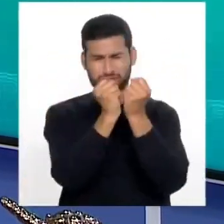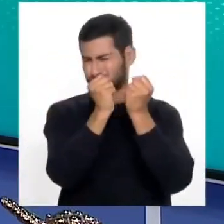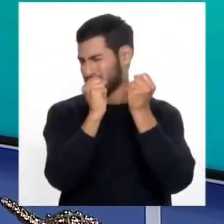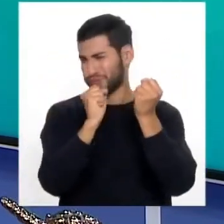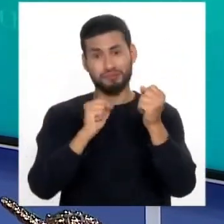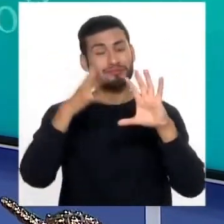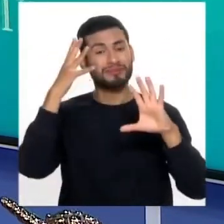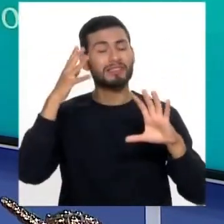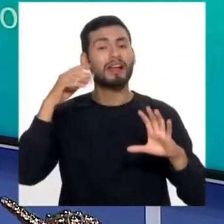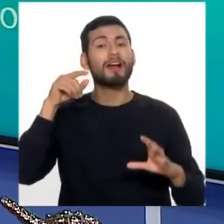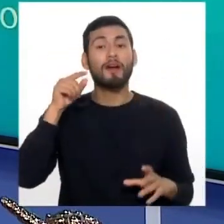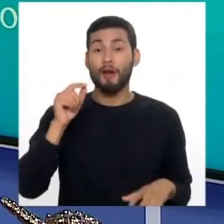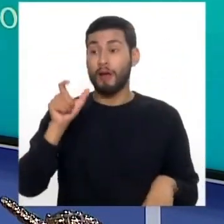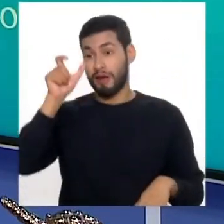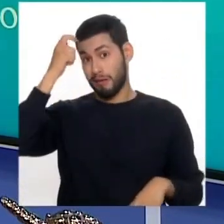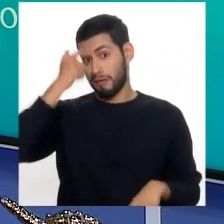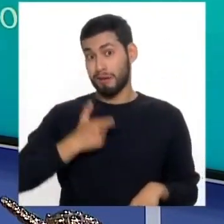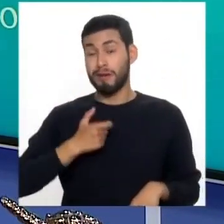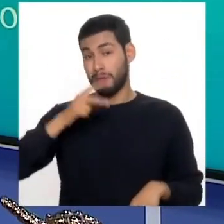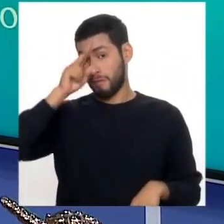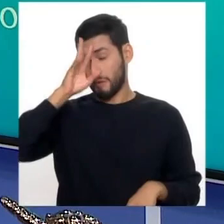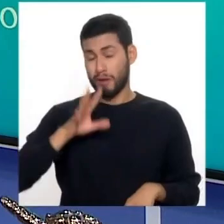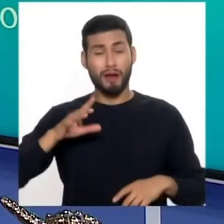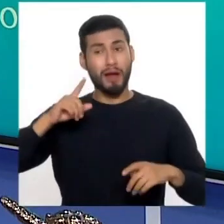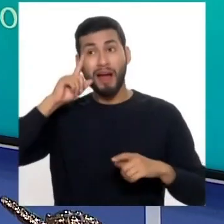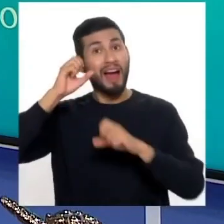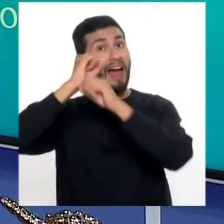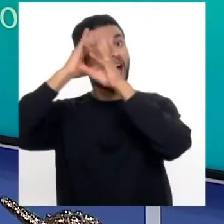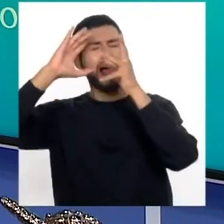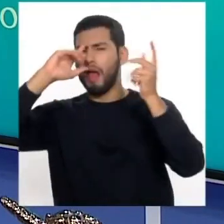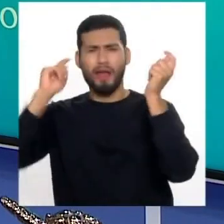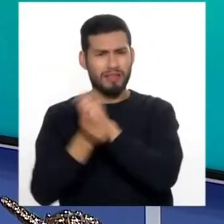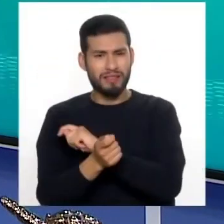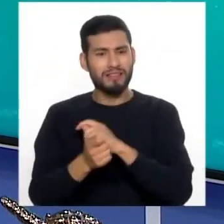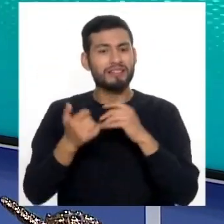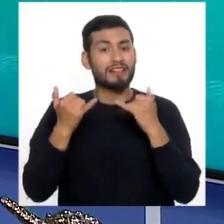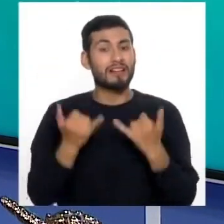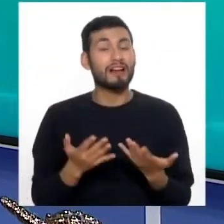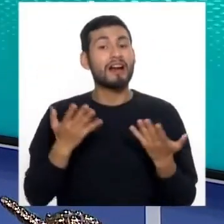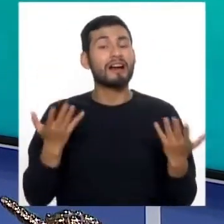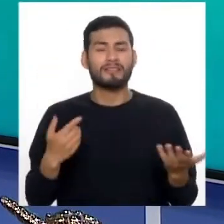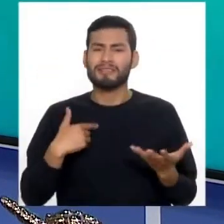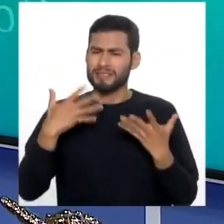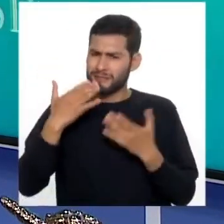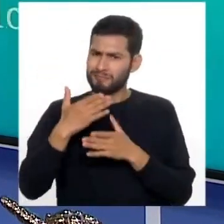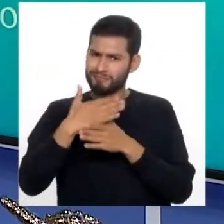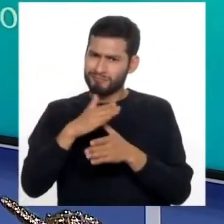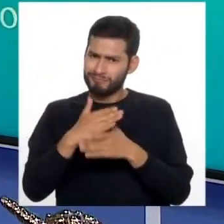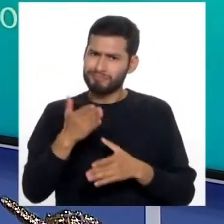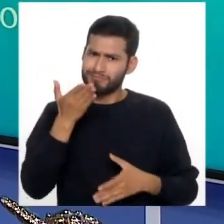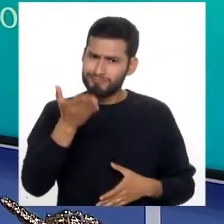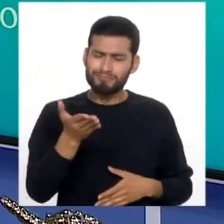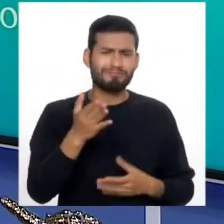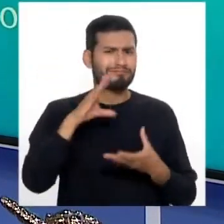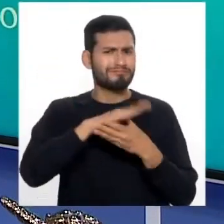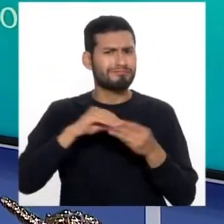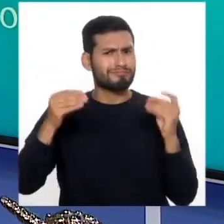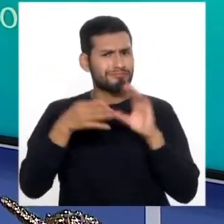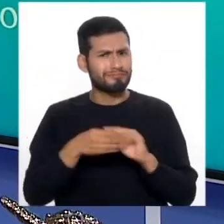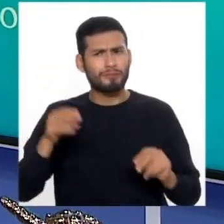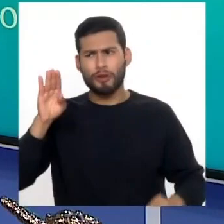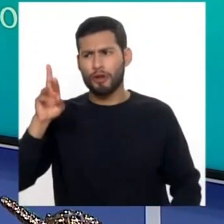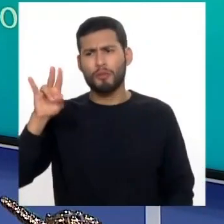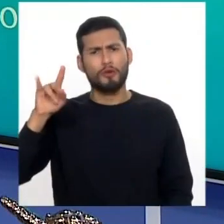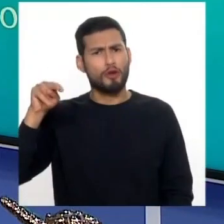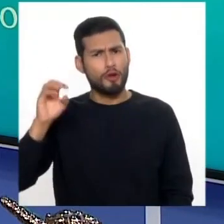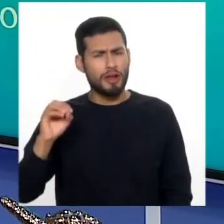los sueños de una persona, de un peruano espectacular. Y justamente hoy queremos compartir con ustedes la historia de